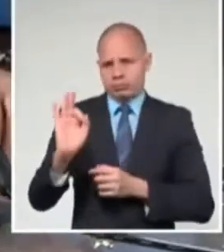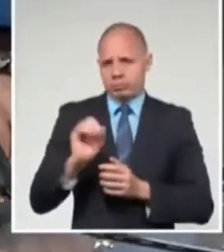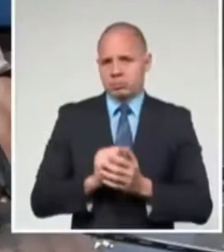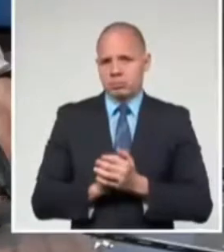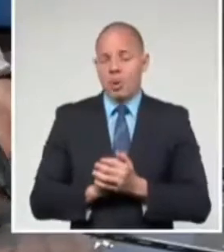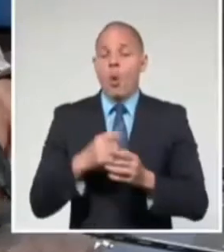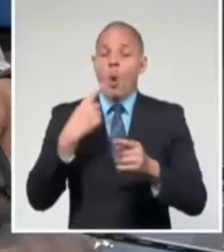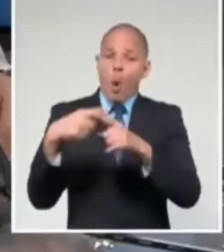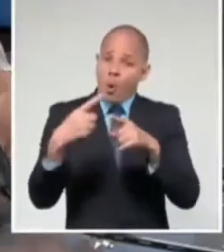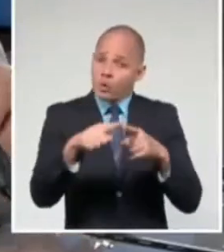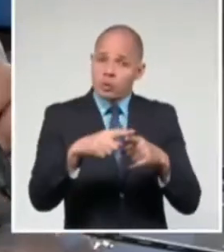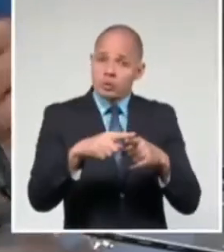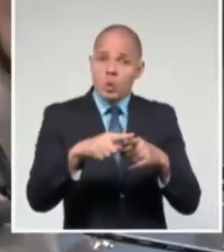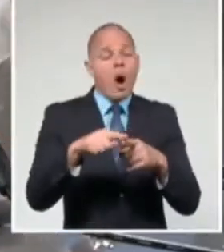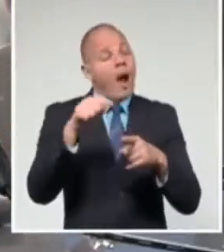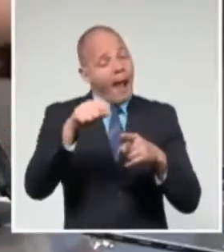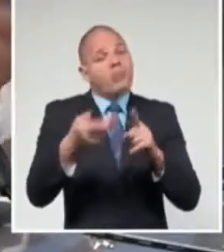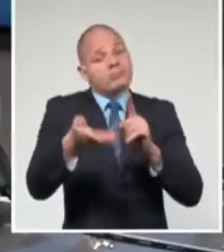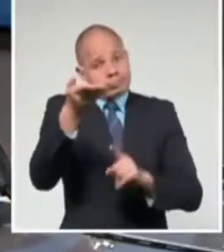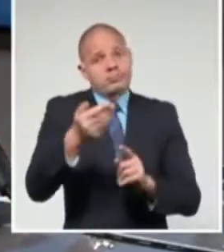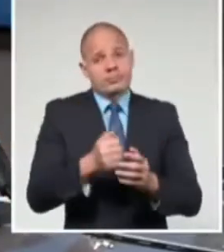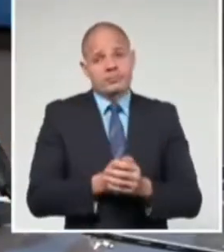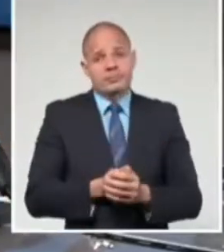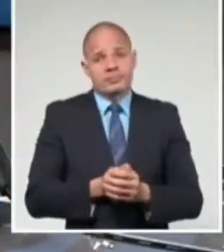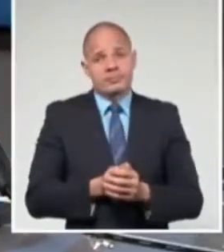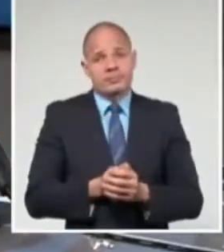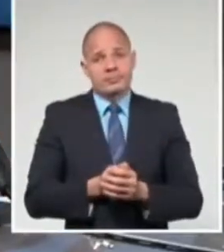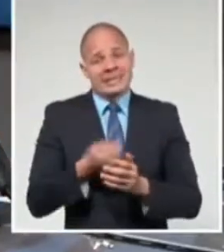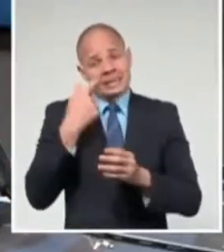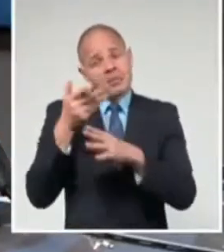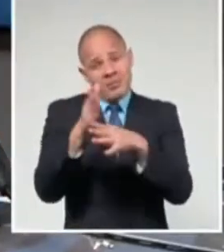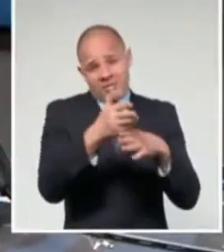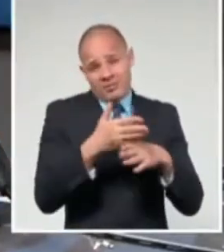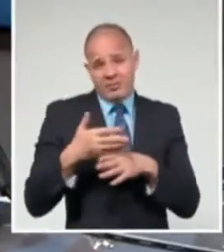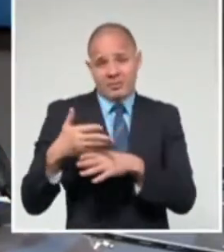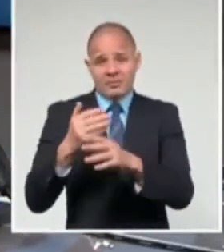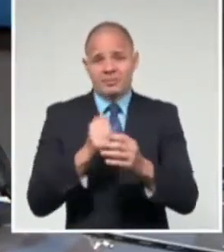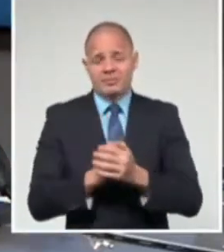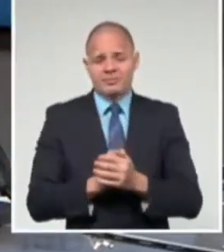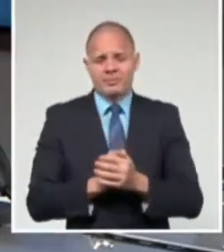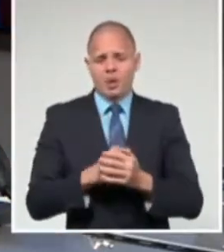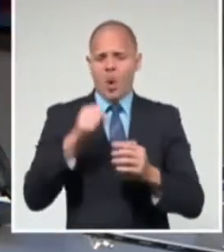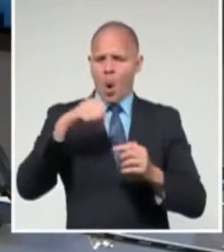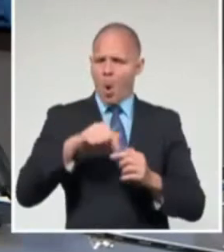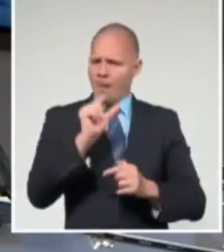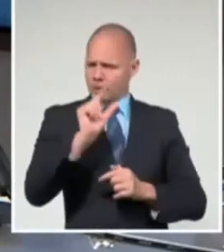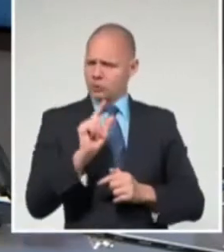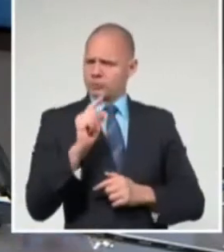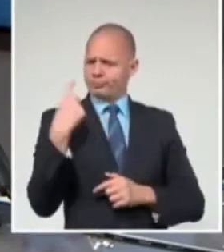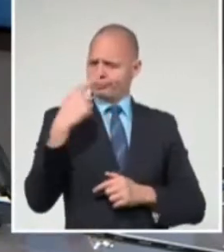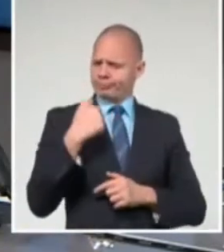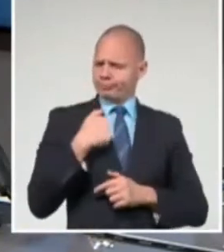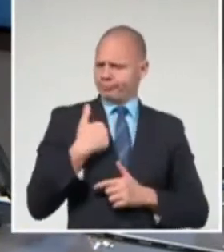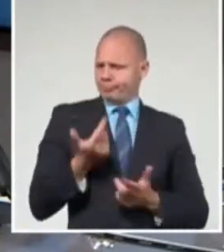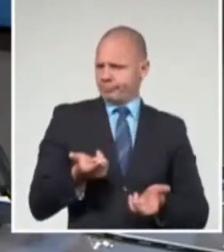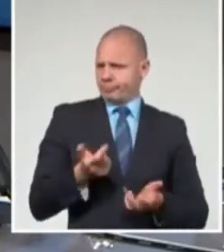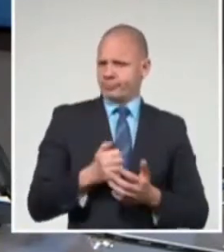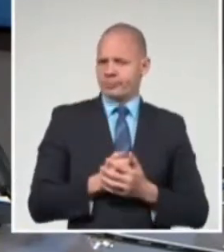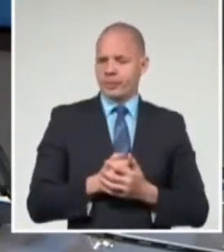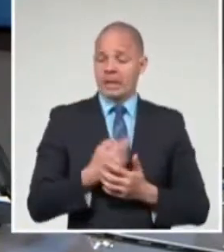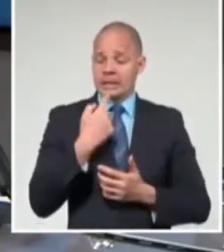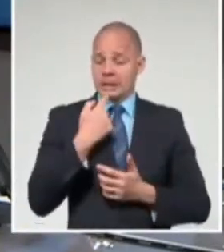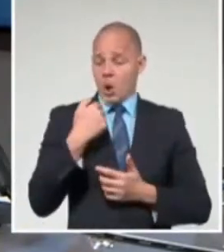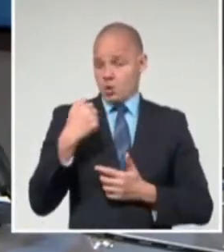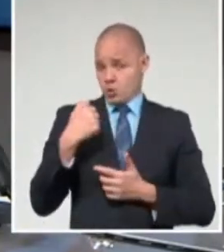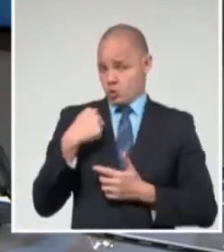precios. Hay una pregunta que me hicieron hoy, que la persona me dijo, yo tengo una